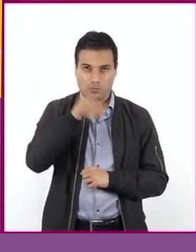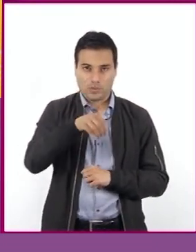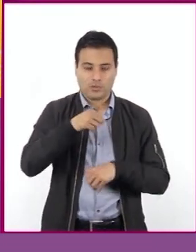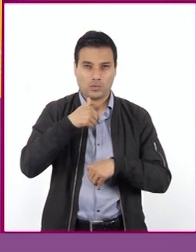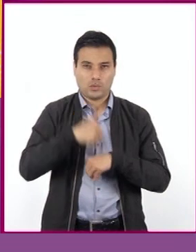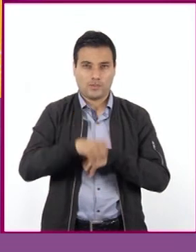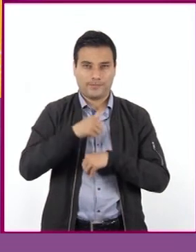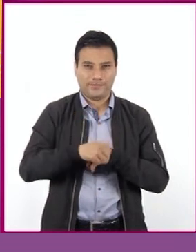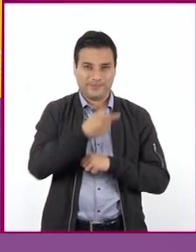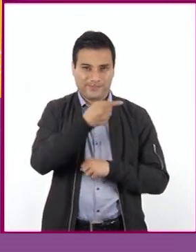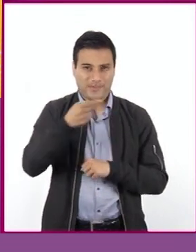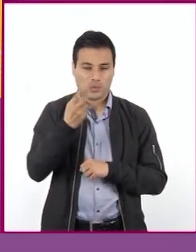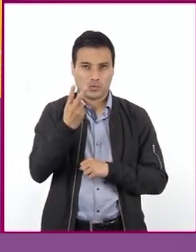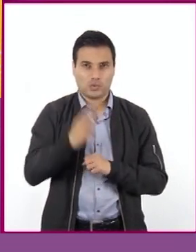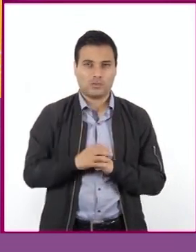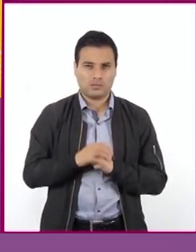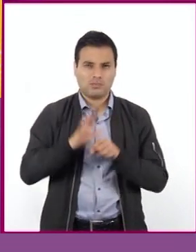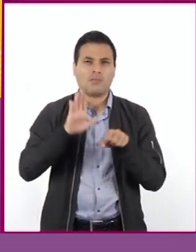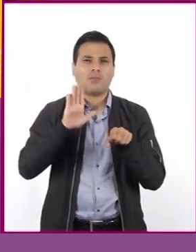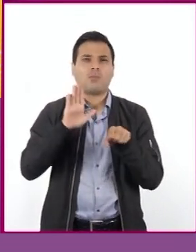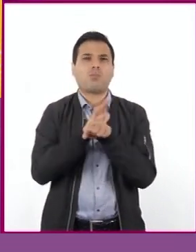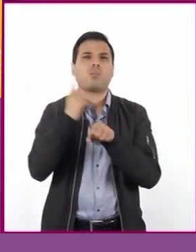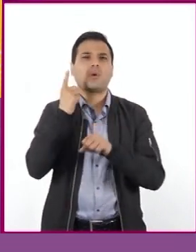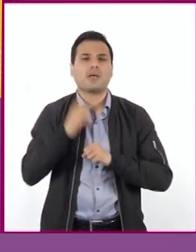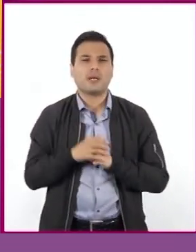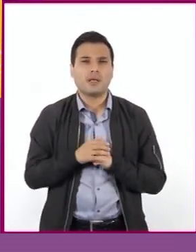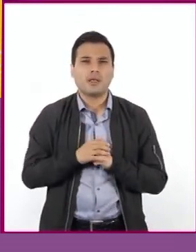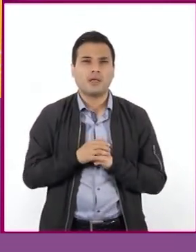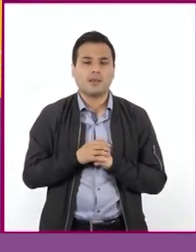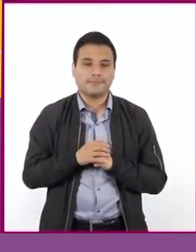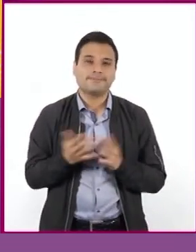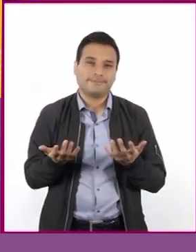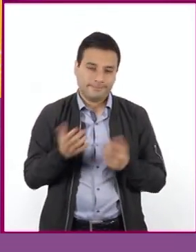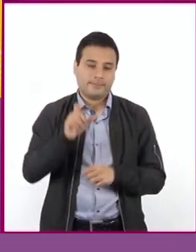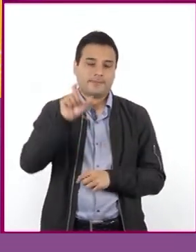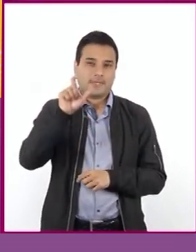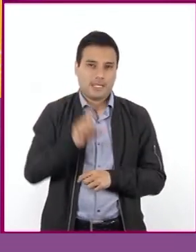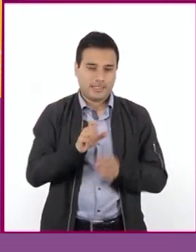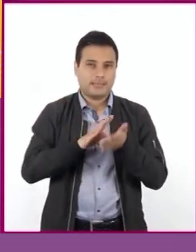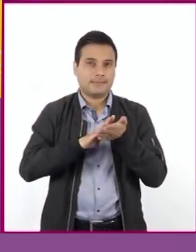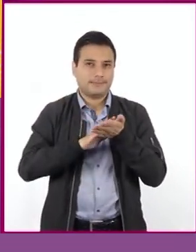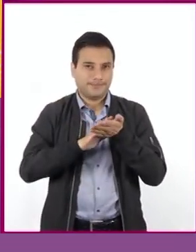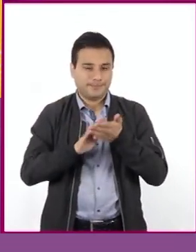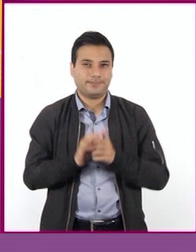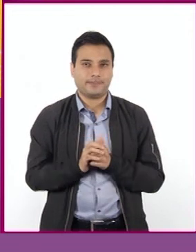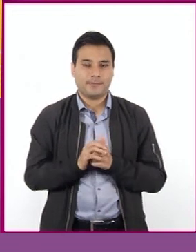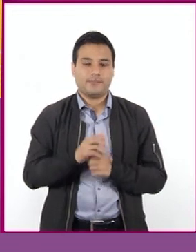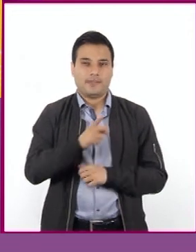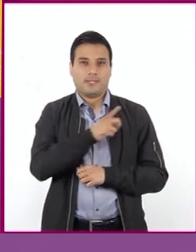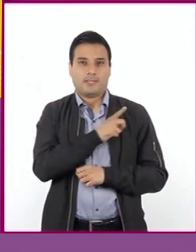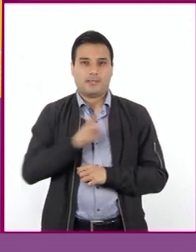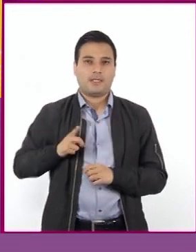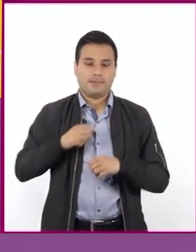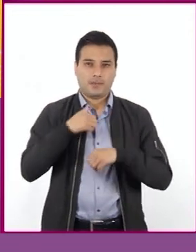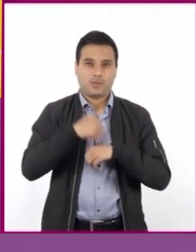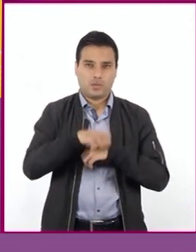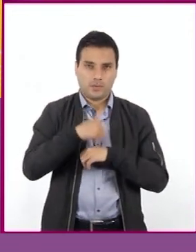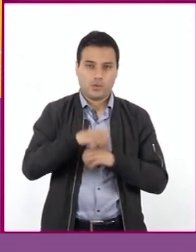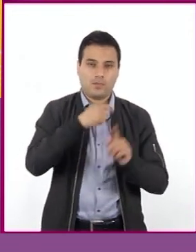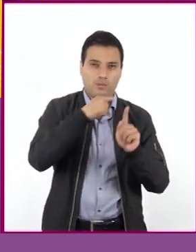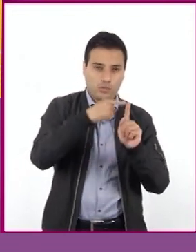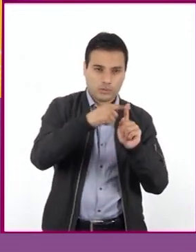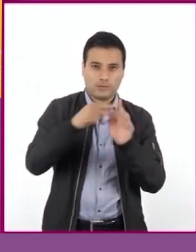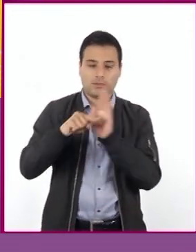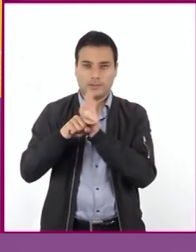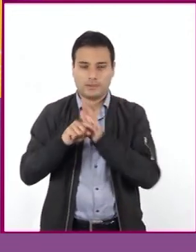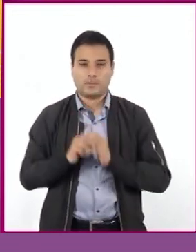ya que para poder eliminar a la incógnita x debemos tener un término positivo y otro negativo.